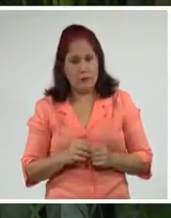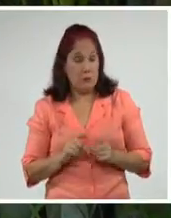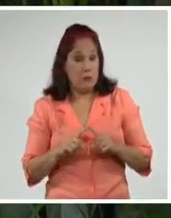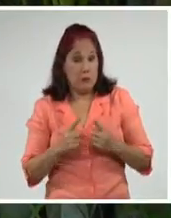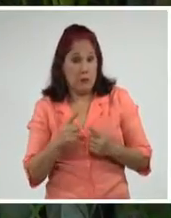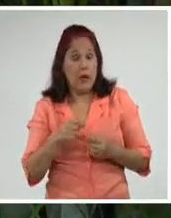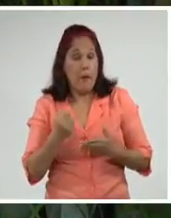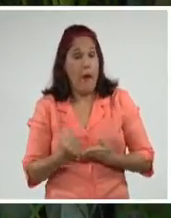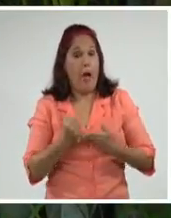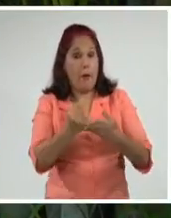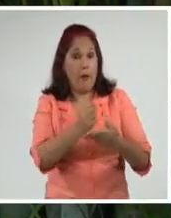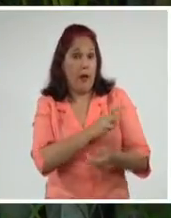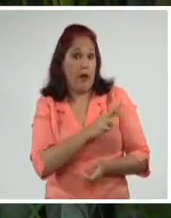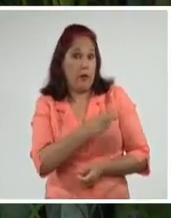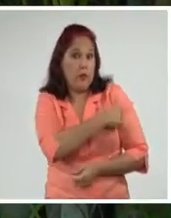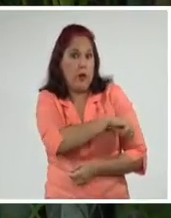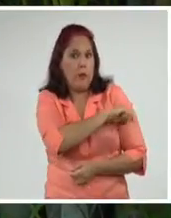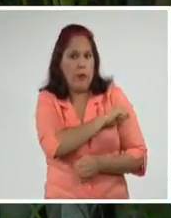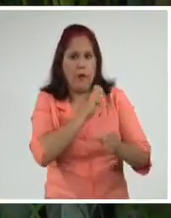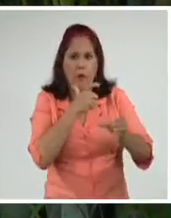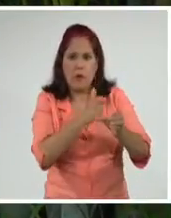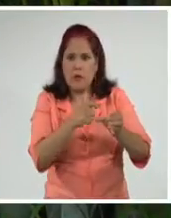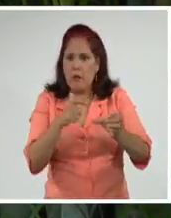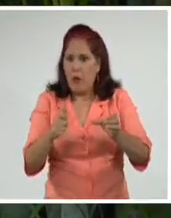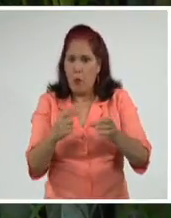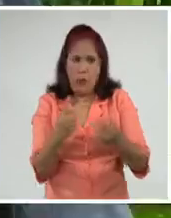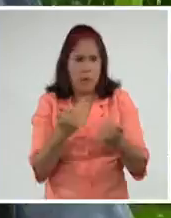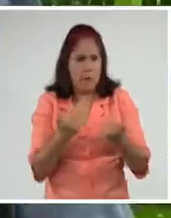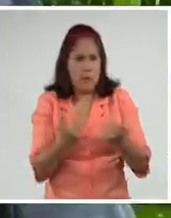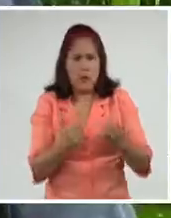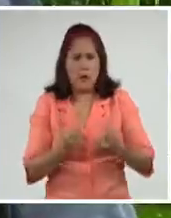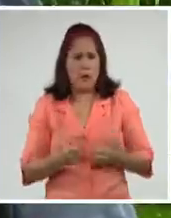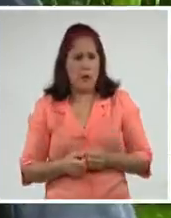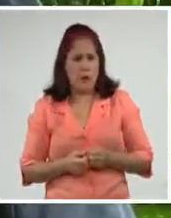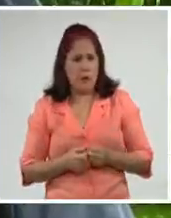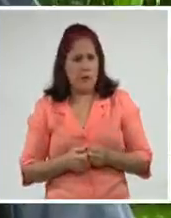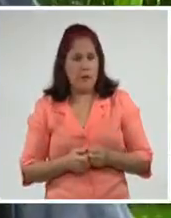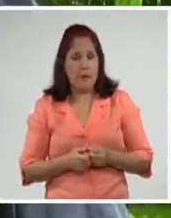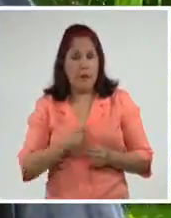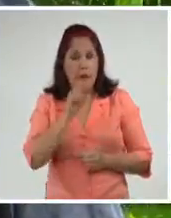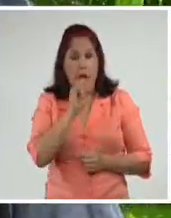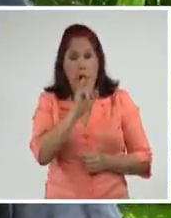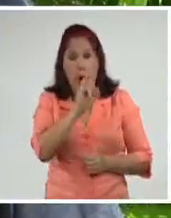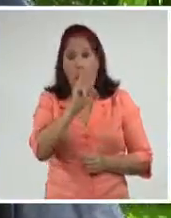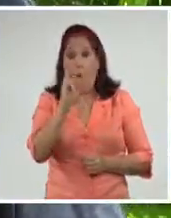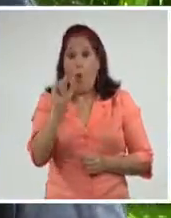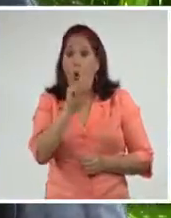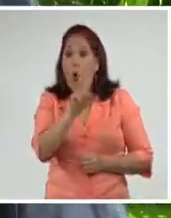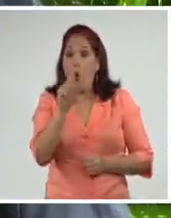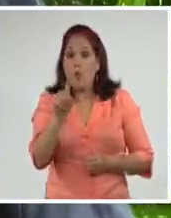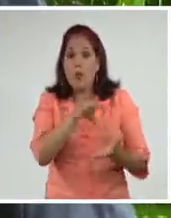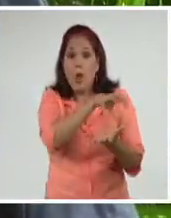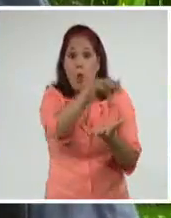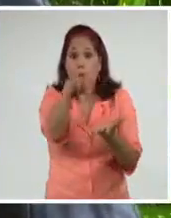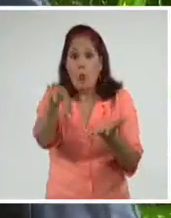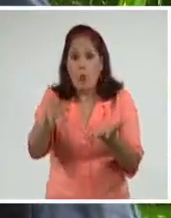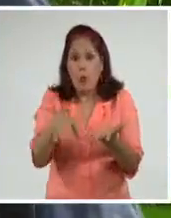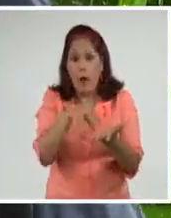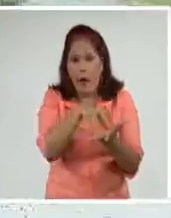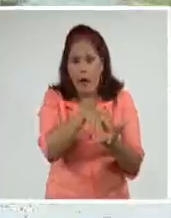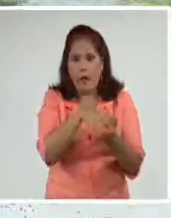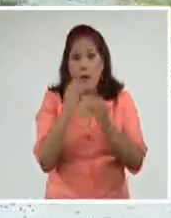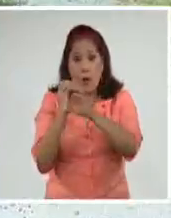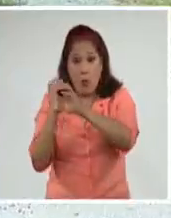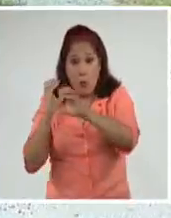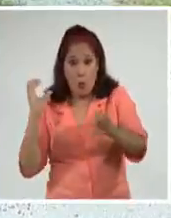que el pueblo se vacune y todo salga bien. Tenemos 11 asentamientos poblacionales. Y con esta guagua,